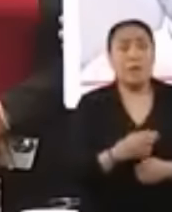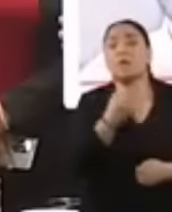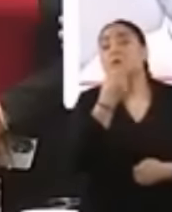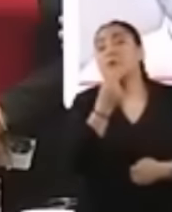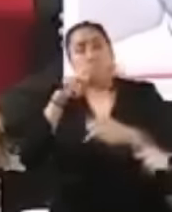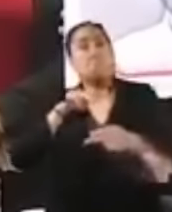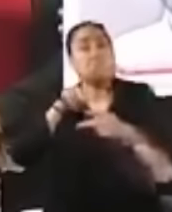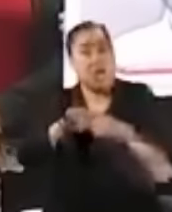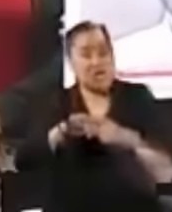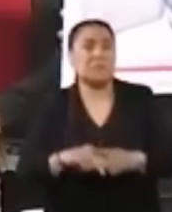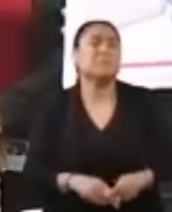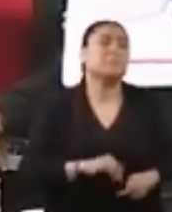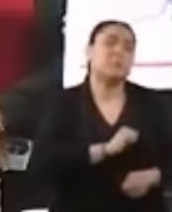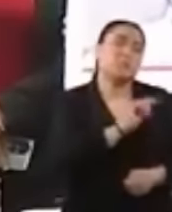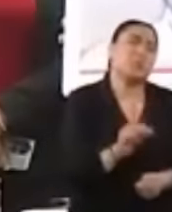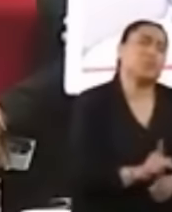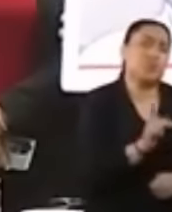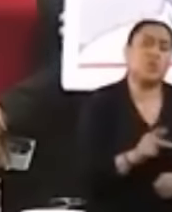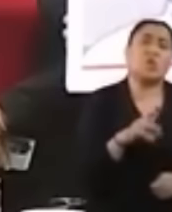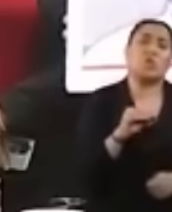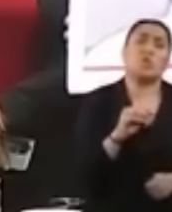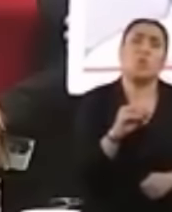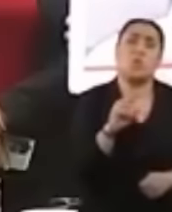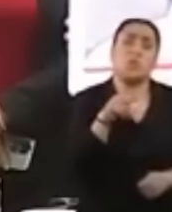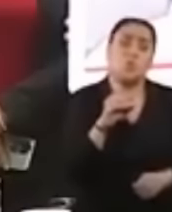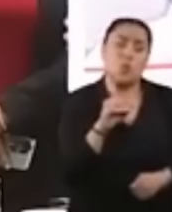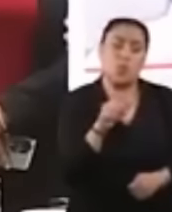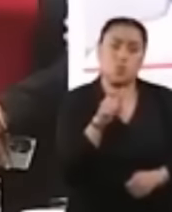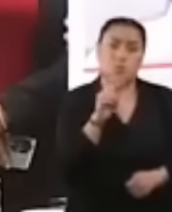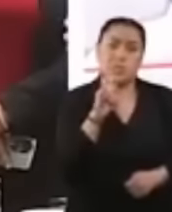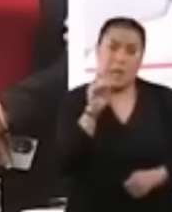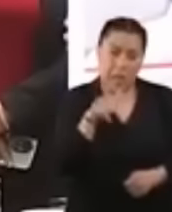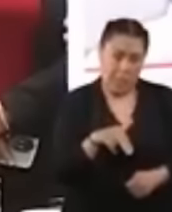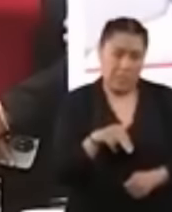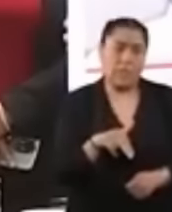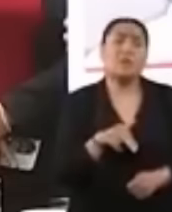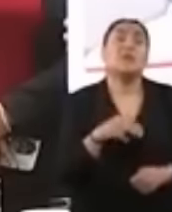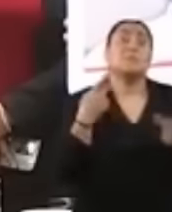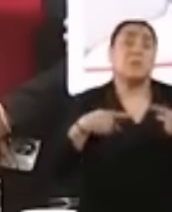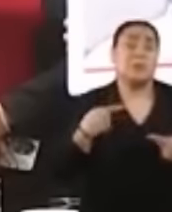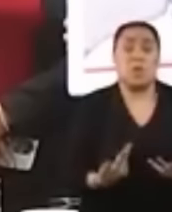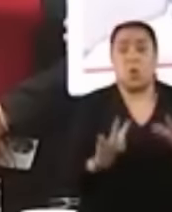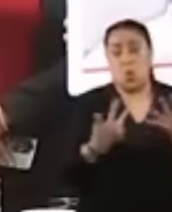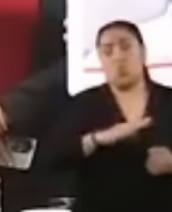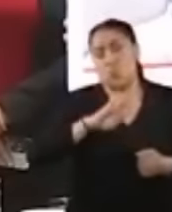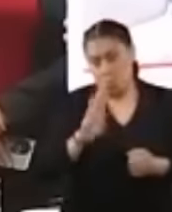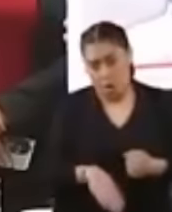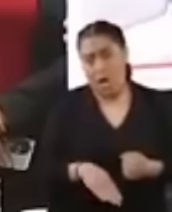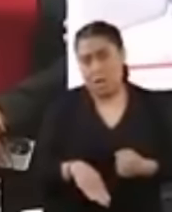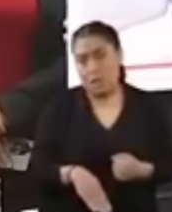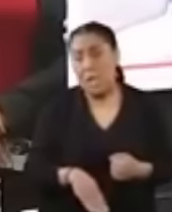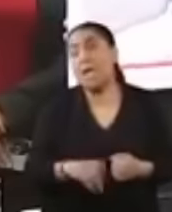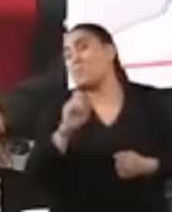fotógrafo? Y que en mi querida región mixteca hubo 8 muertos porque nos